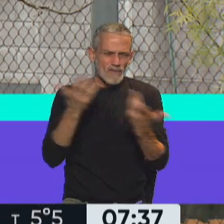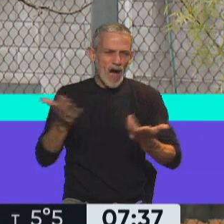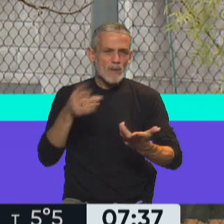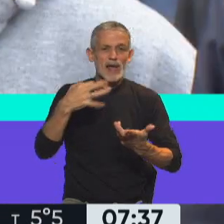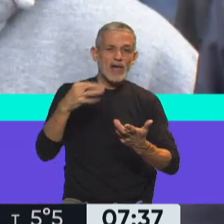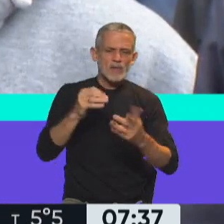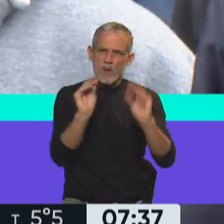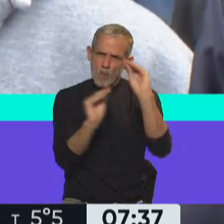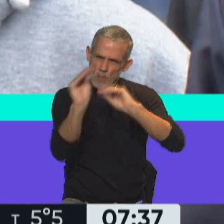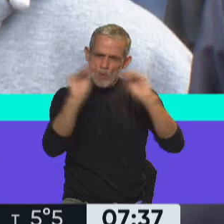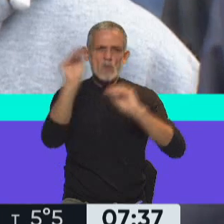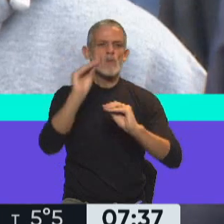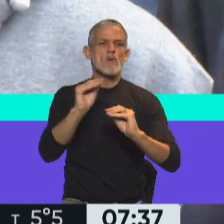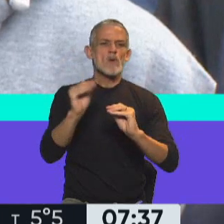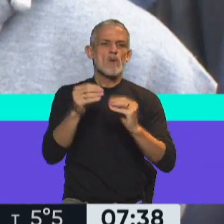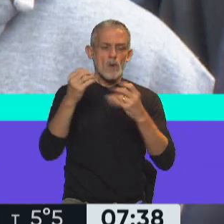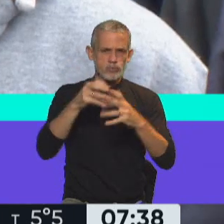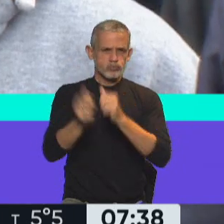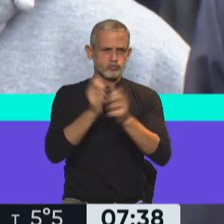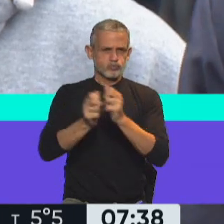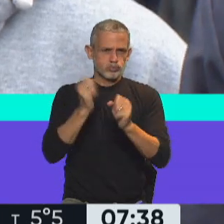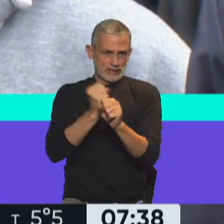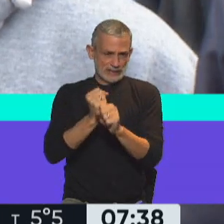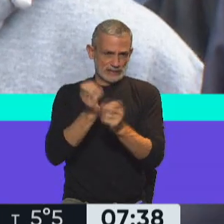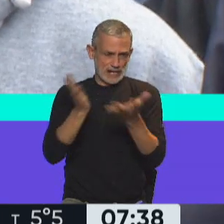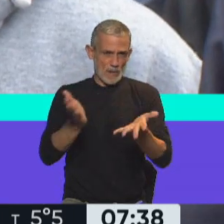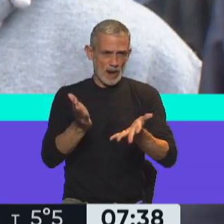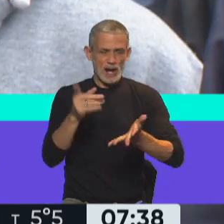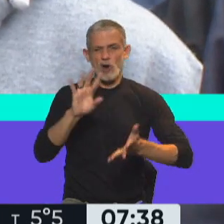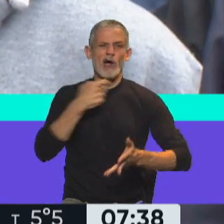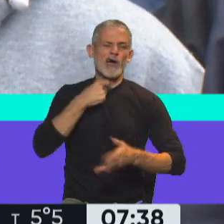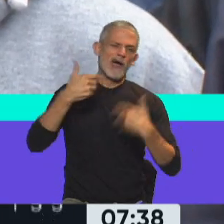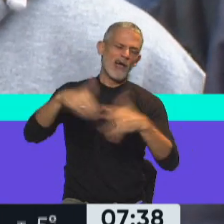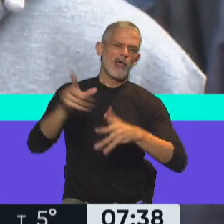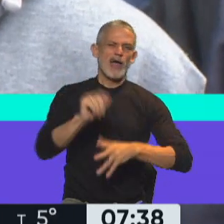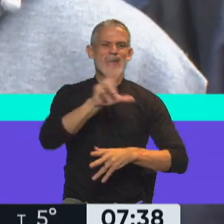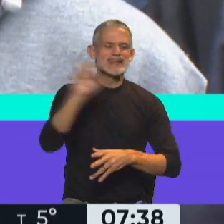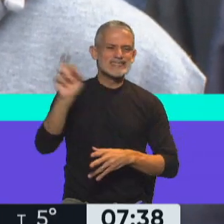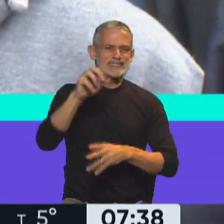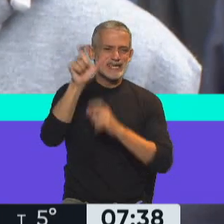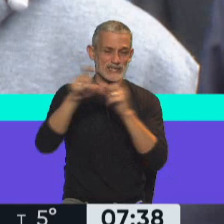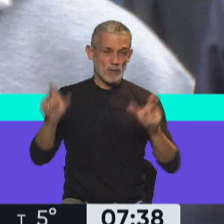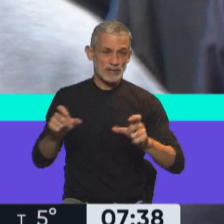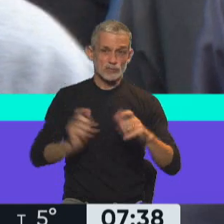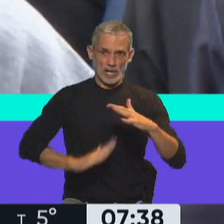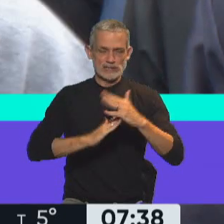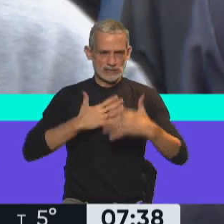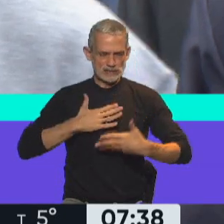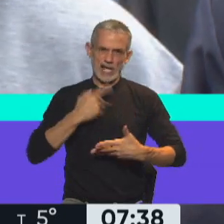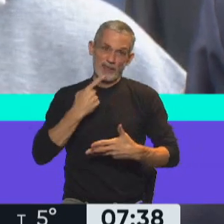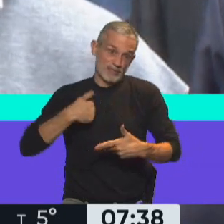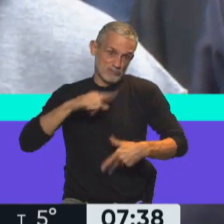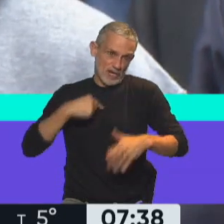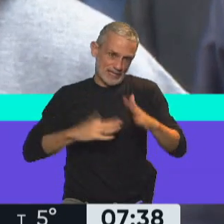haya que reacondicionar y poner a producir la parte que ya está en condiciones de hacerlo, y no que quiera dejar 300 trabajadores esenciales, como nos vienen